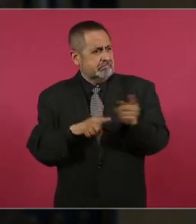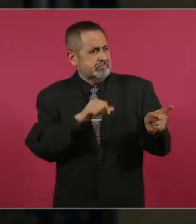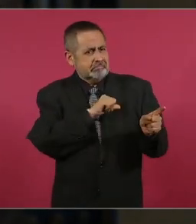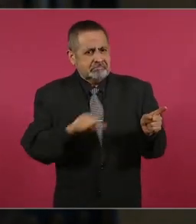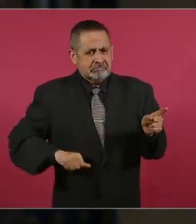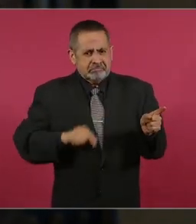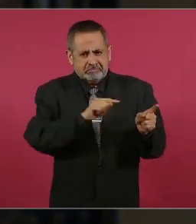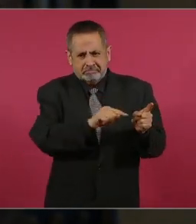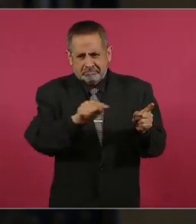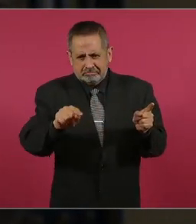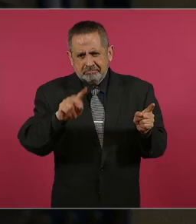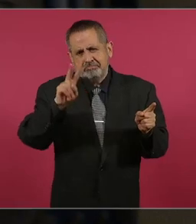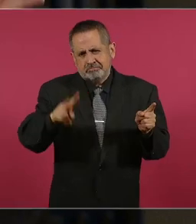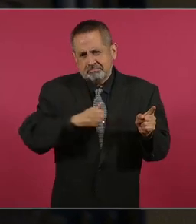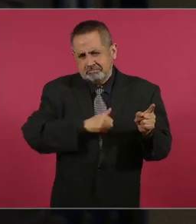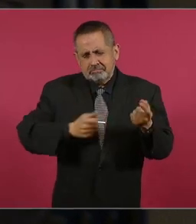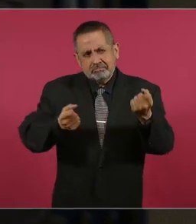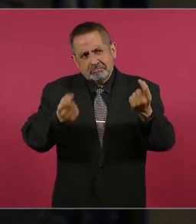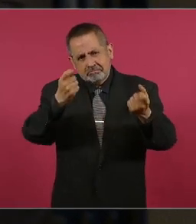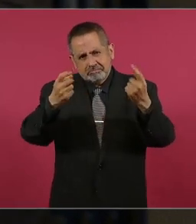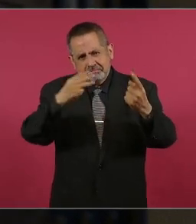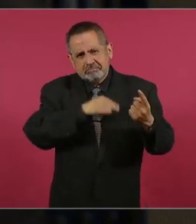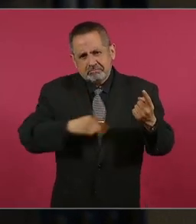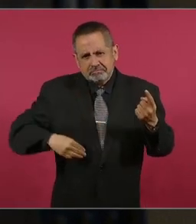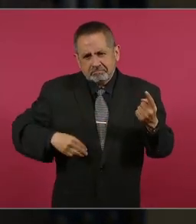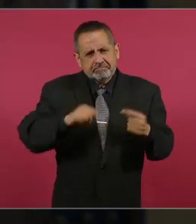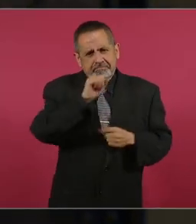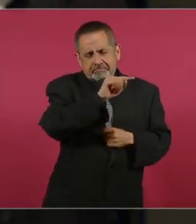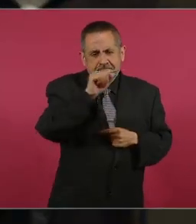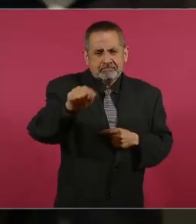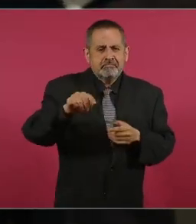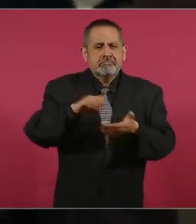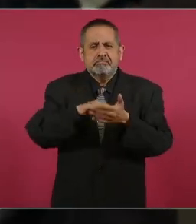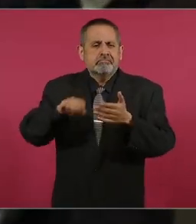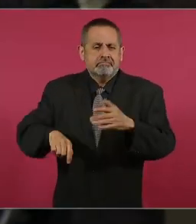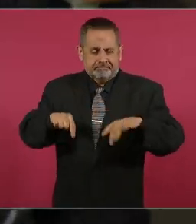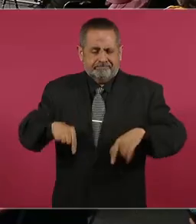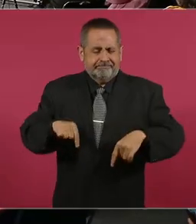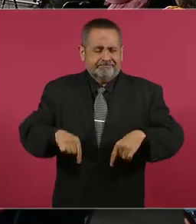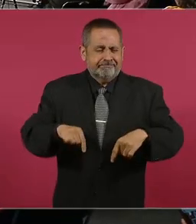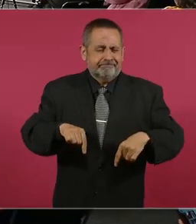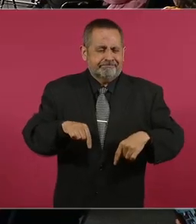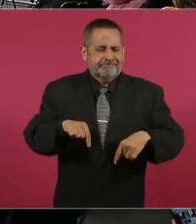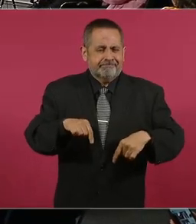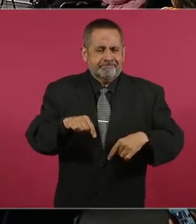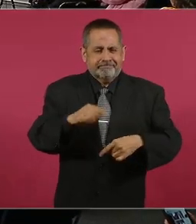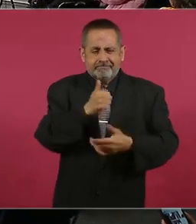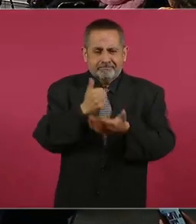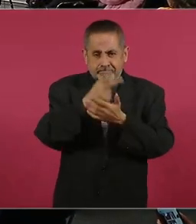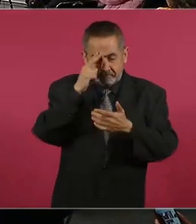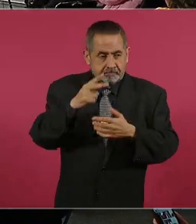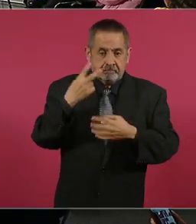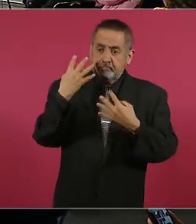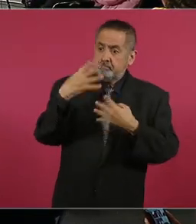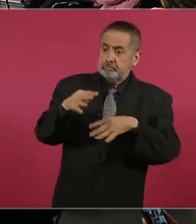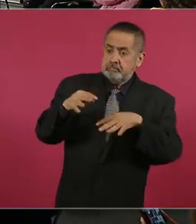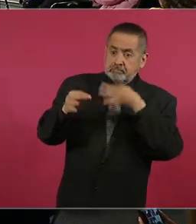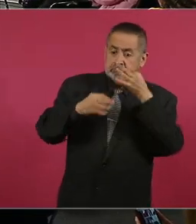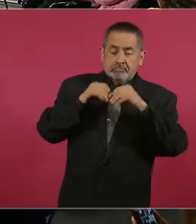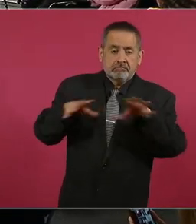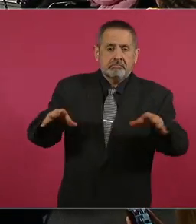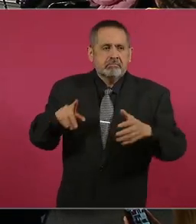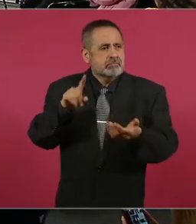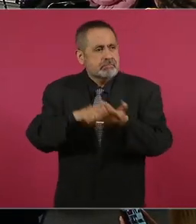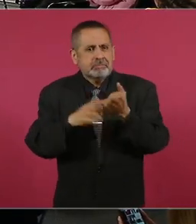también desgraciadamente en municipios del resto de la República, el caso de la Cuauhtémoc, desgraciadamente porque es mediático, pero hay muchos alcaldes